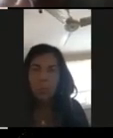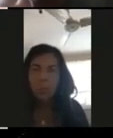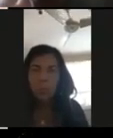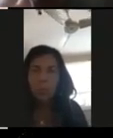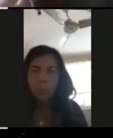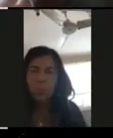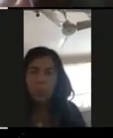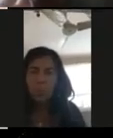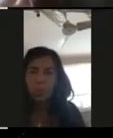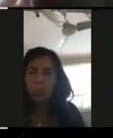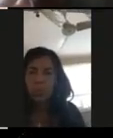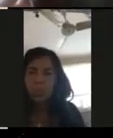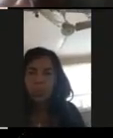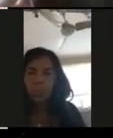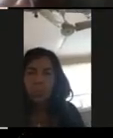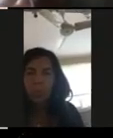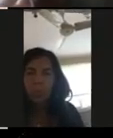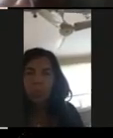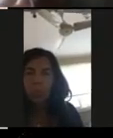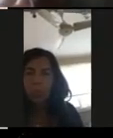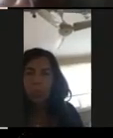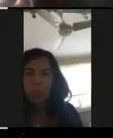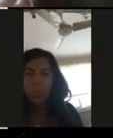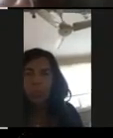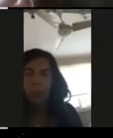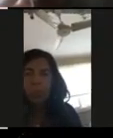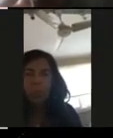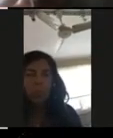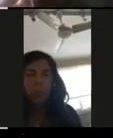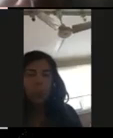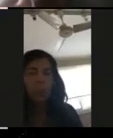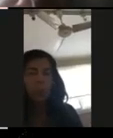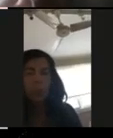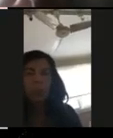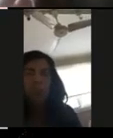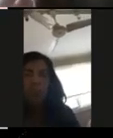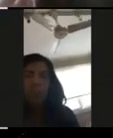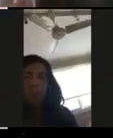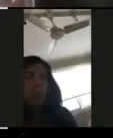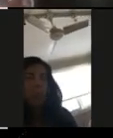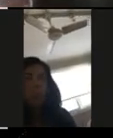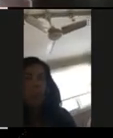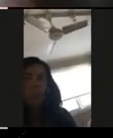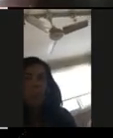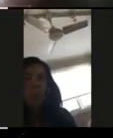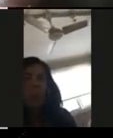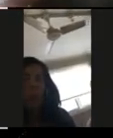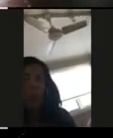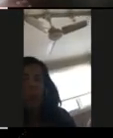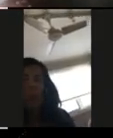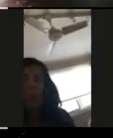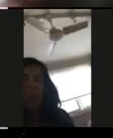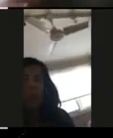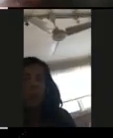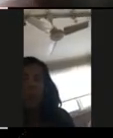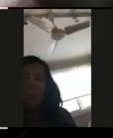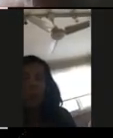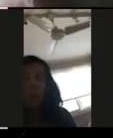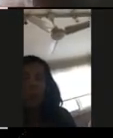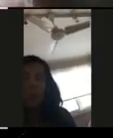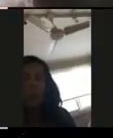pero no es por orden de importancia a josé ingenieros josé ingenieros